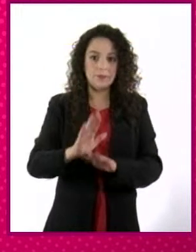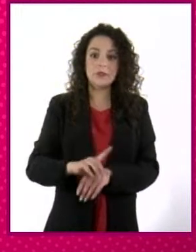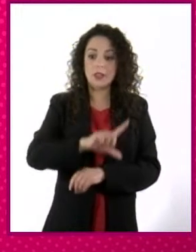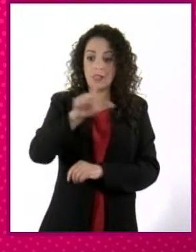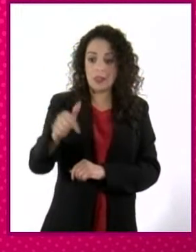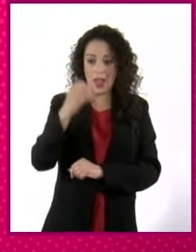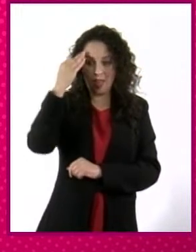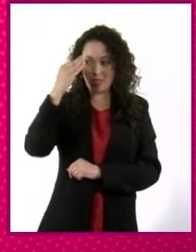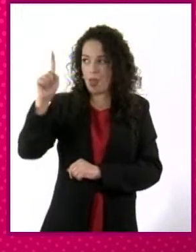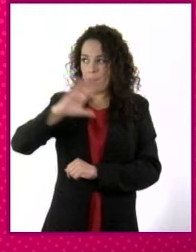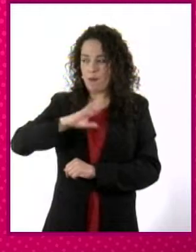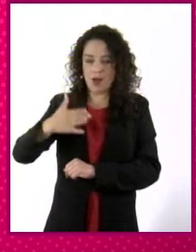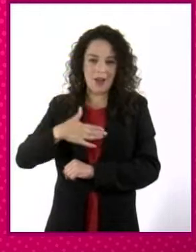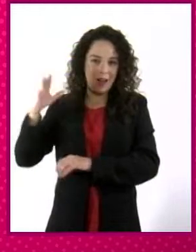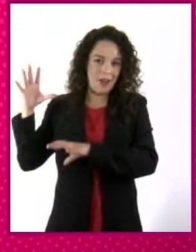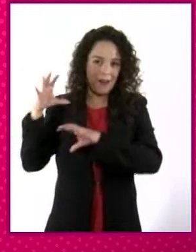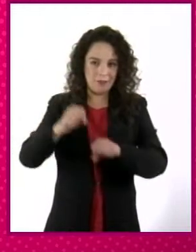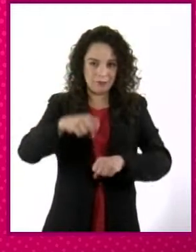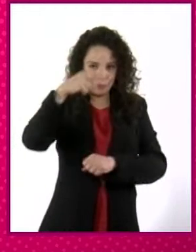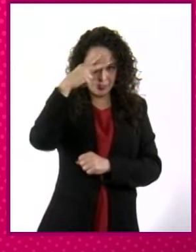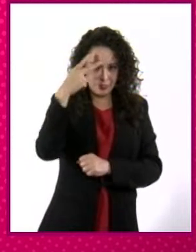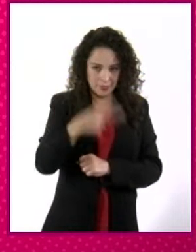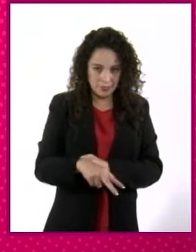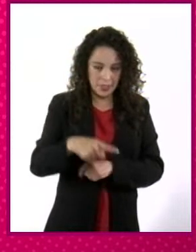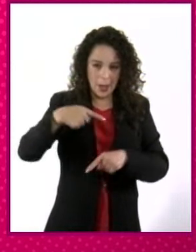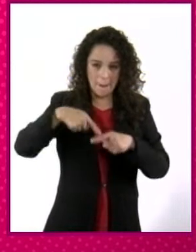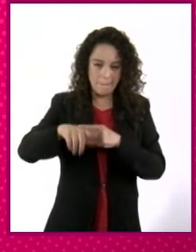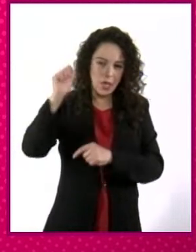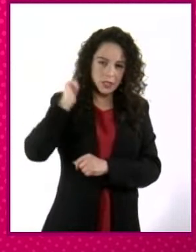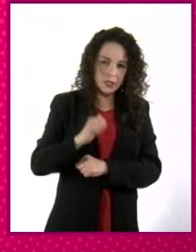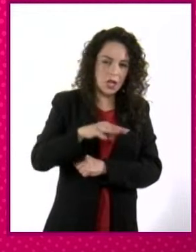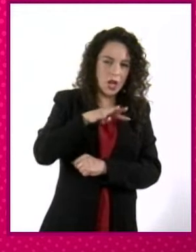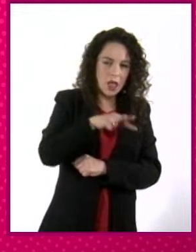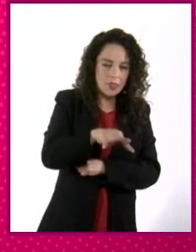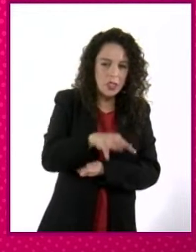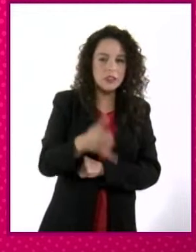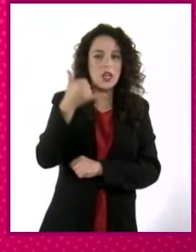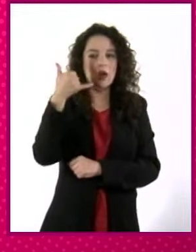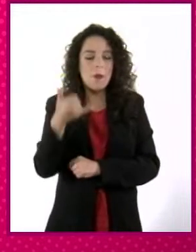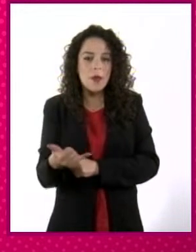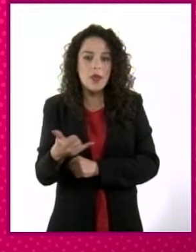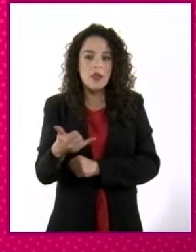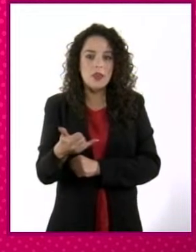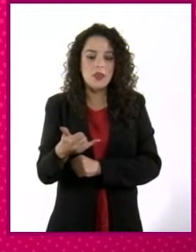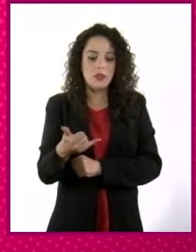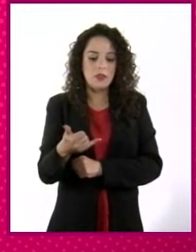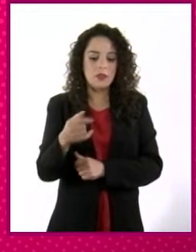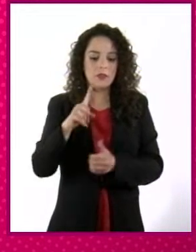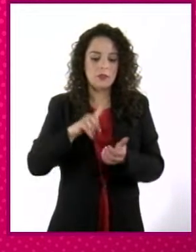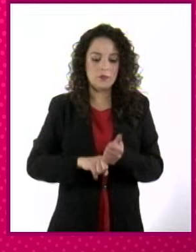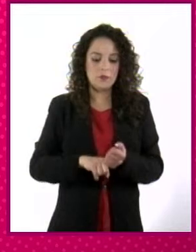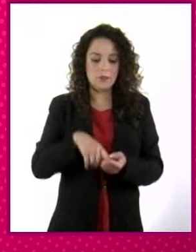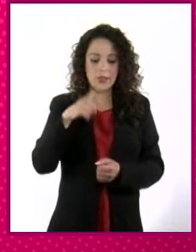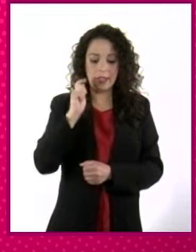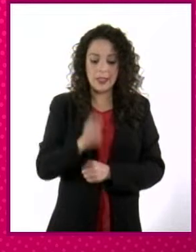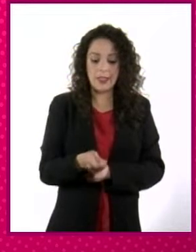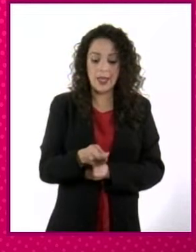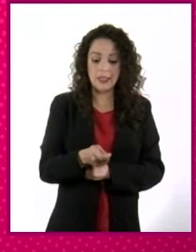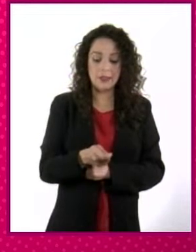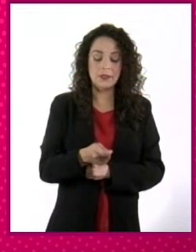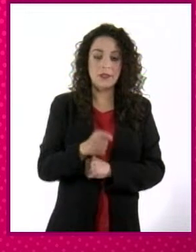virreinal y cuando empezó el siglo XIX y la construcción de un Estado-nación,